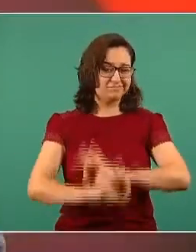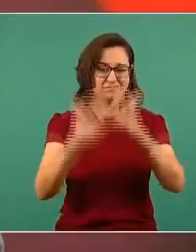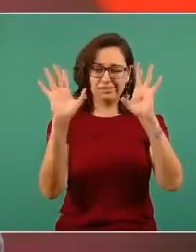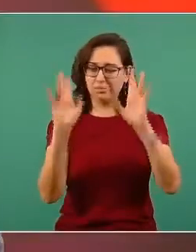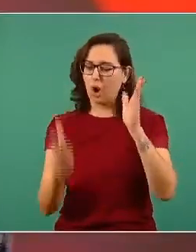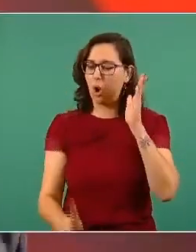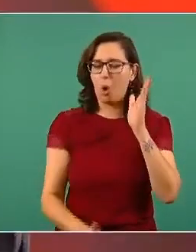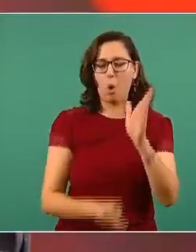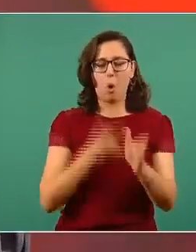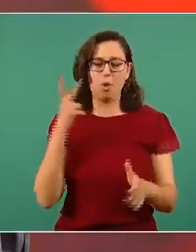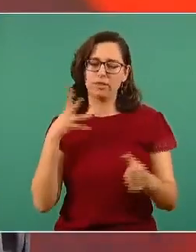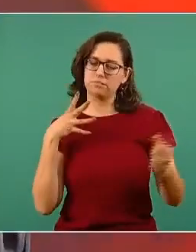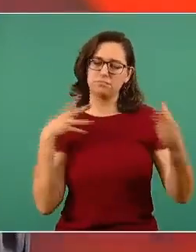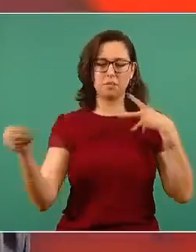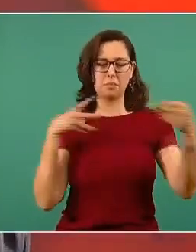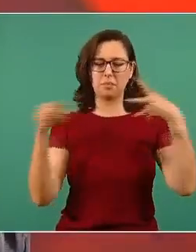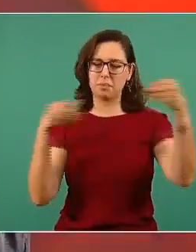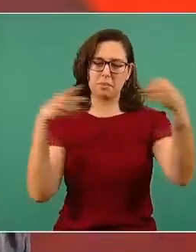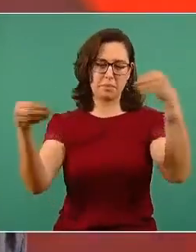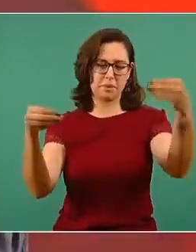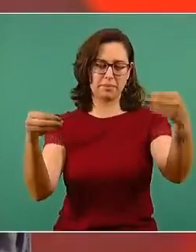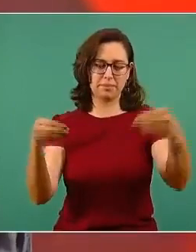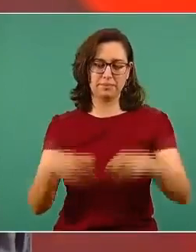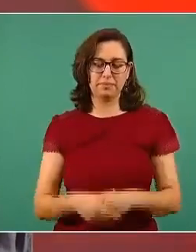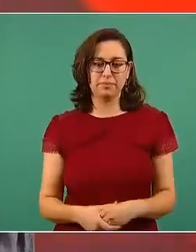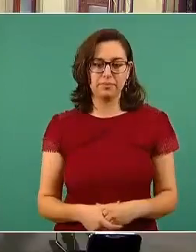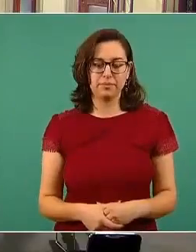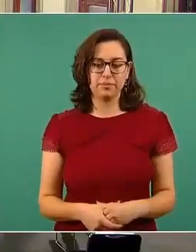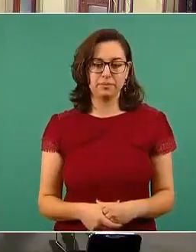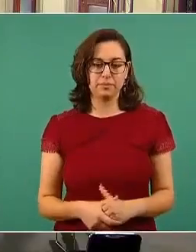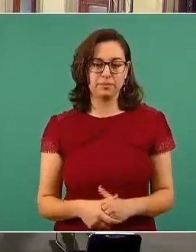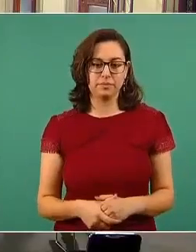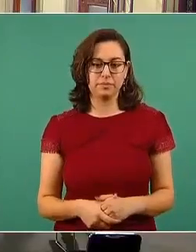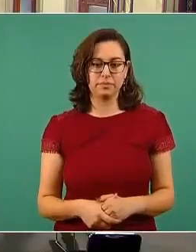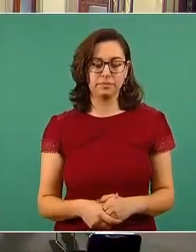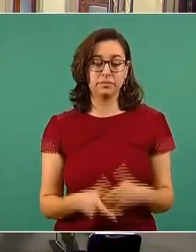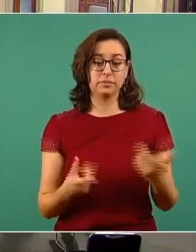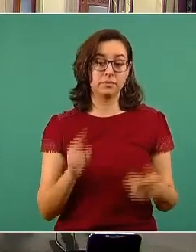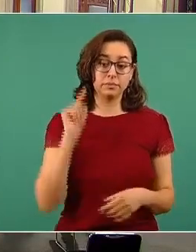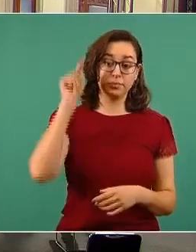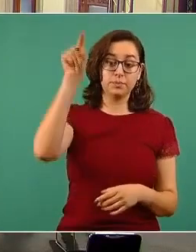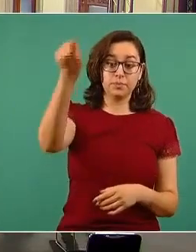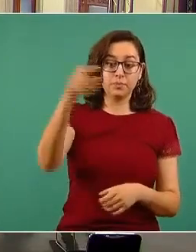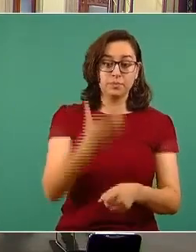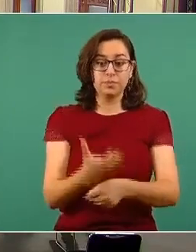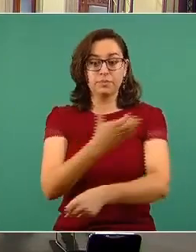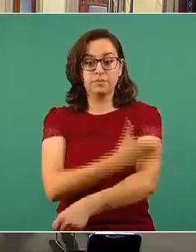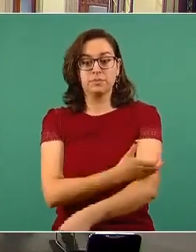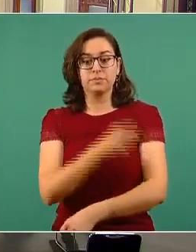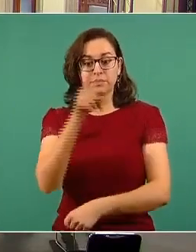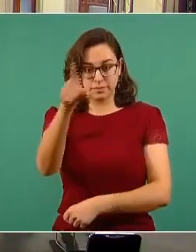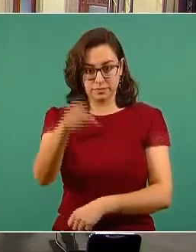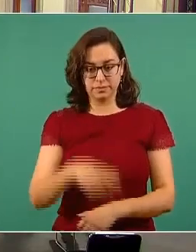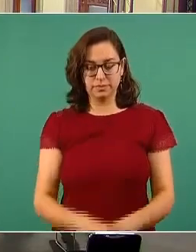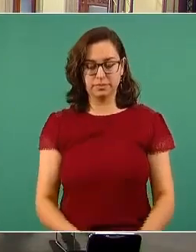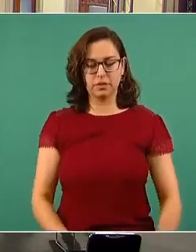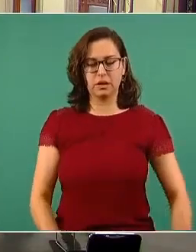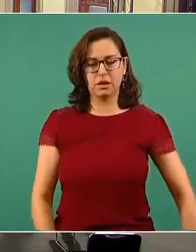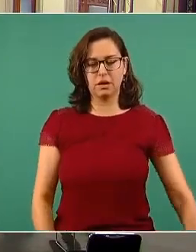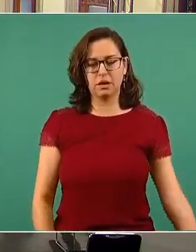actividad epidémica en gran escala. Muchas gracias. Allá, por favor, nuestra compañera de Medios Públicos.